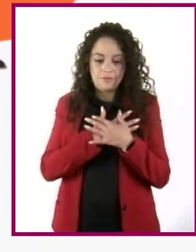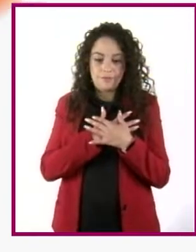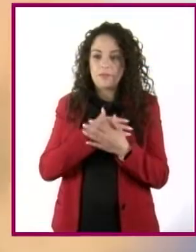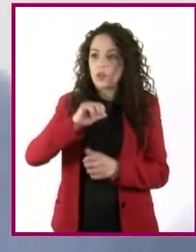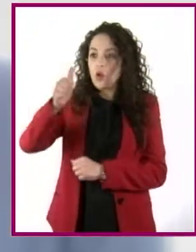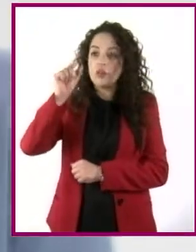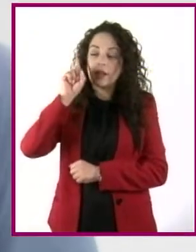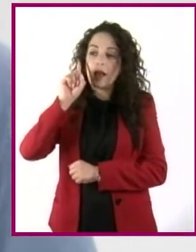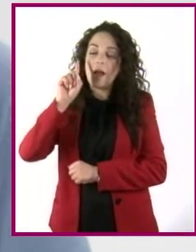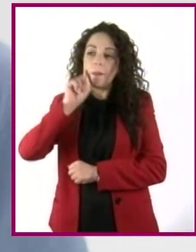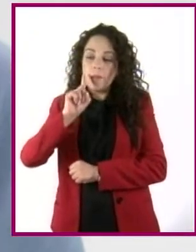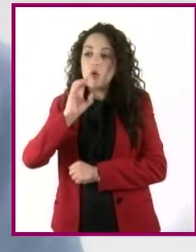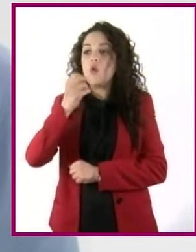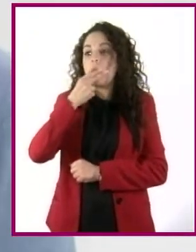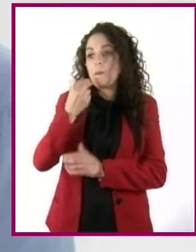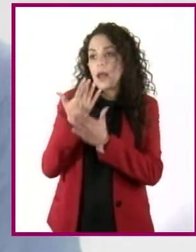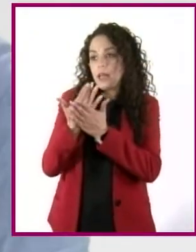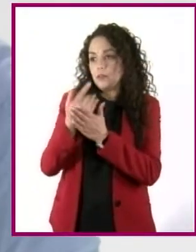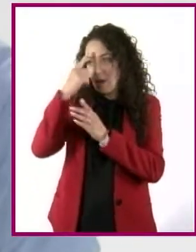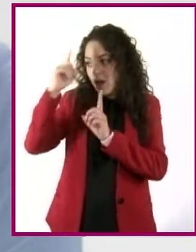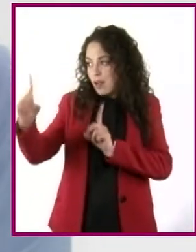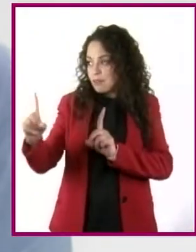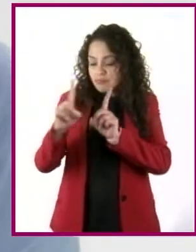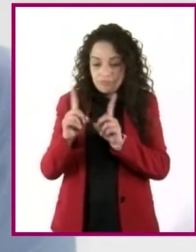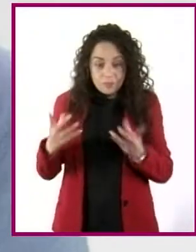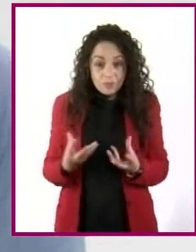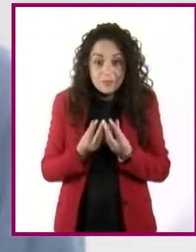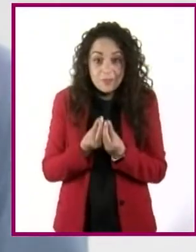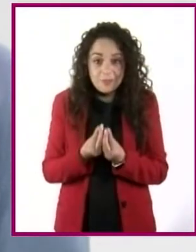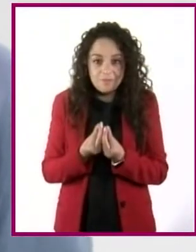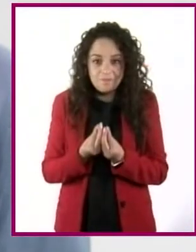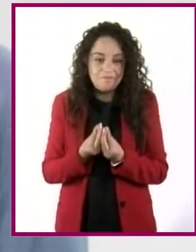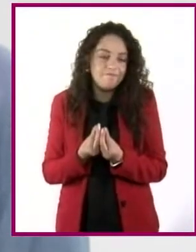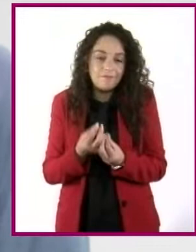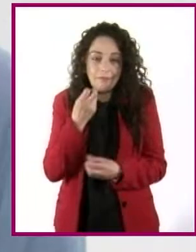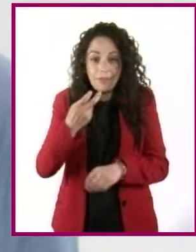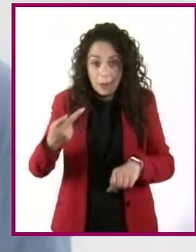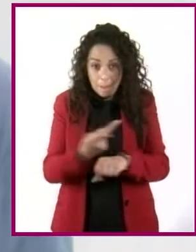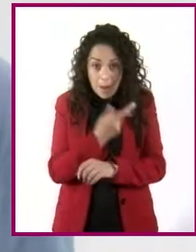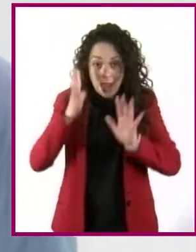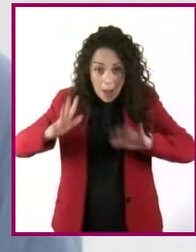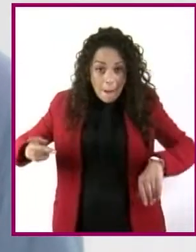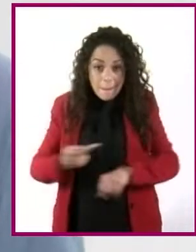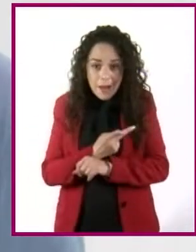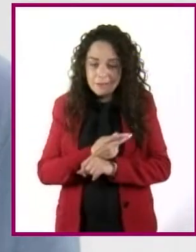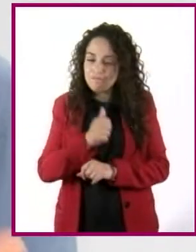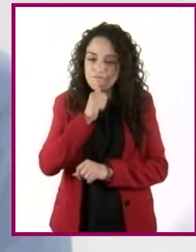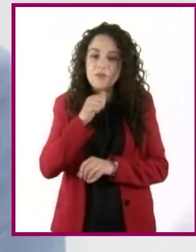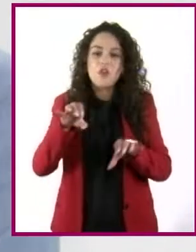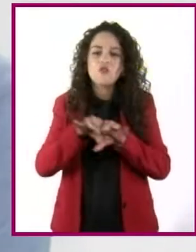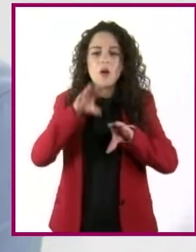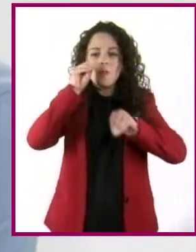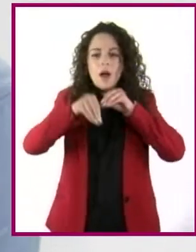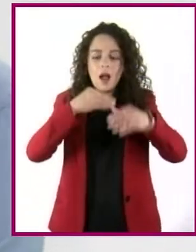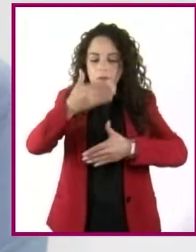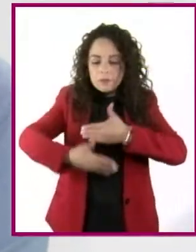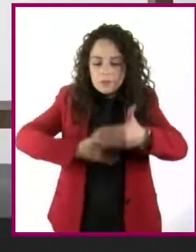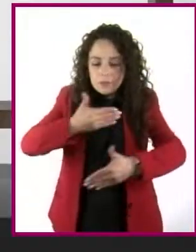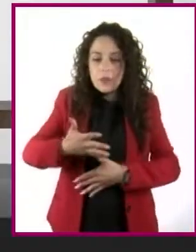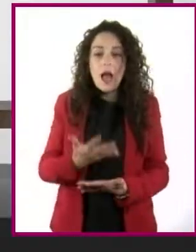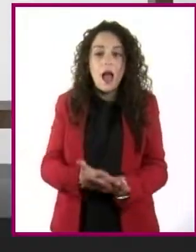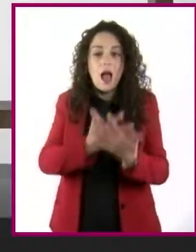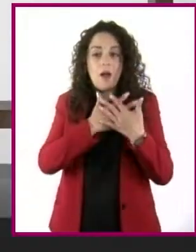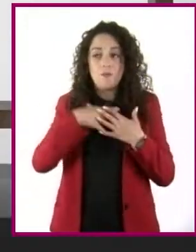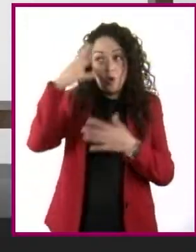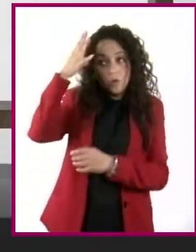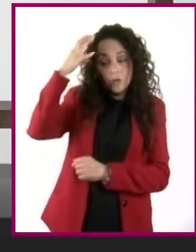encontrada. El pasado no ha pasado y hoy nos ayudará a entender cómo es que se construye y evoluciona el concepto del amor a través del tiempo.